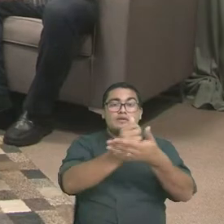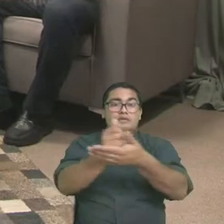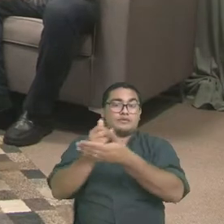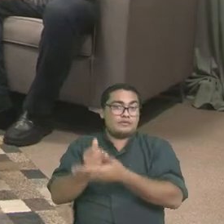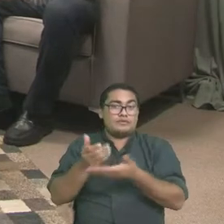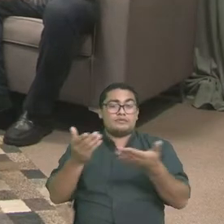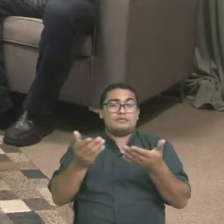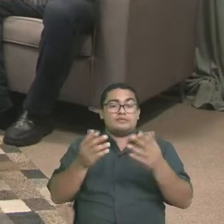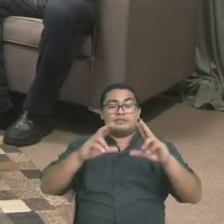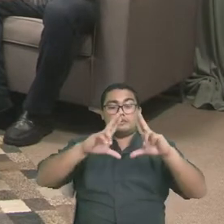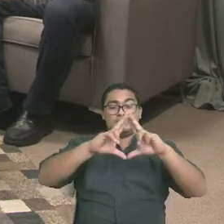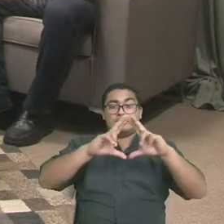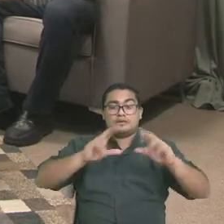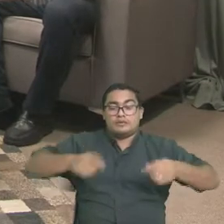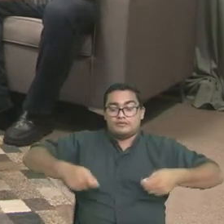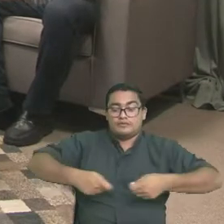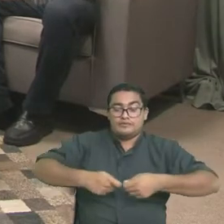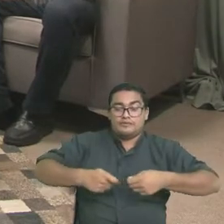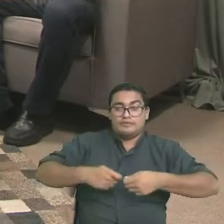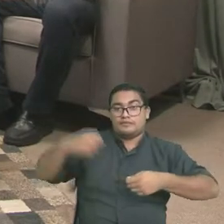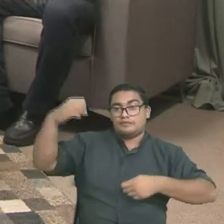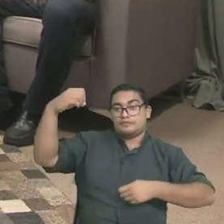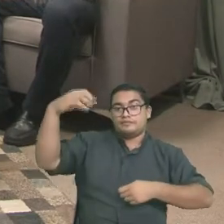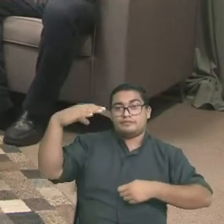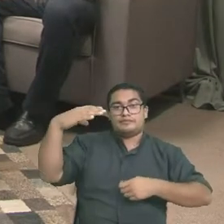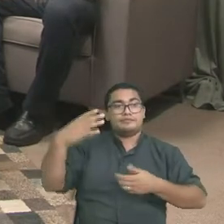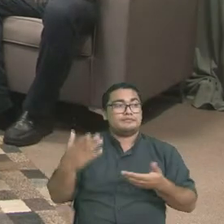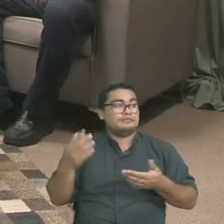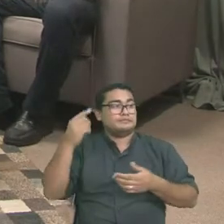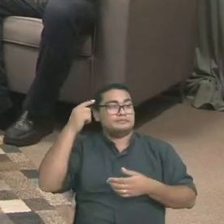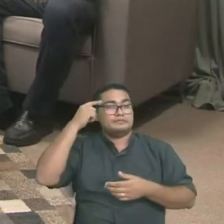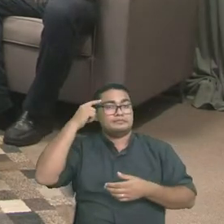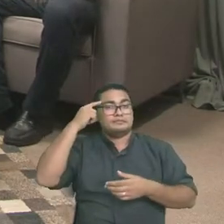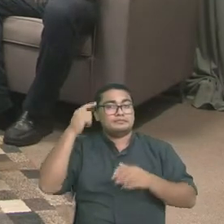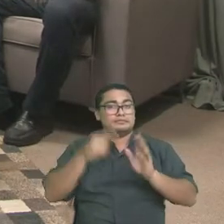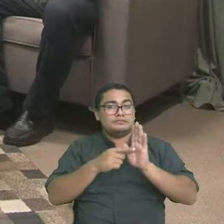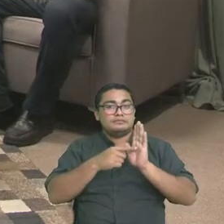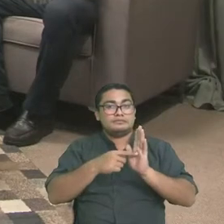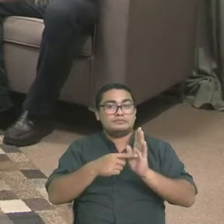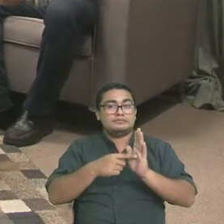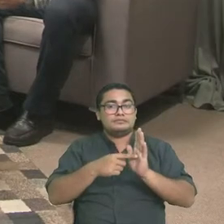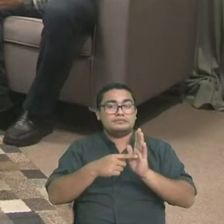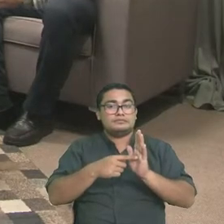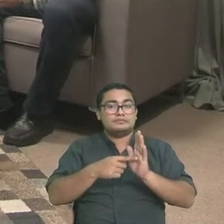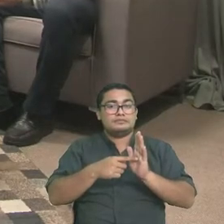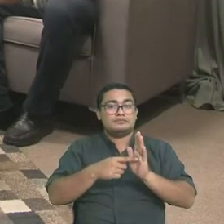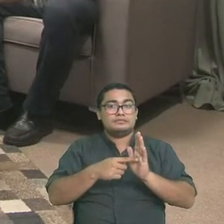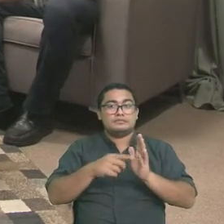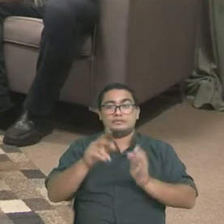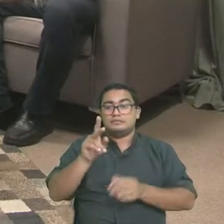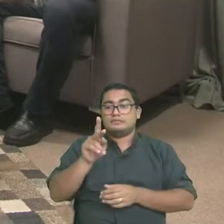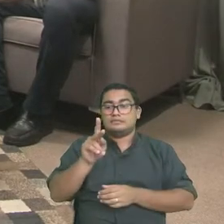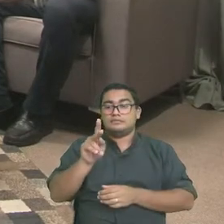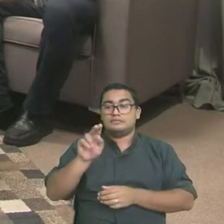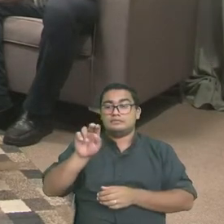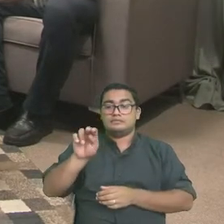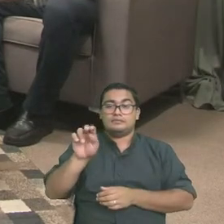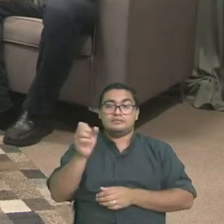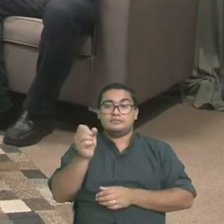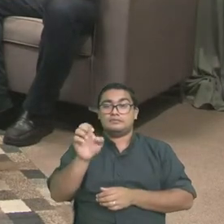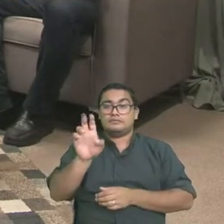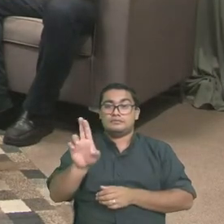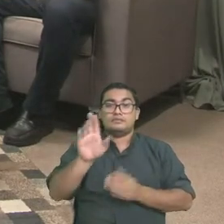energético de nuestro país. O sea, no creas que, por ejemplo, solo el PNC, el